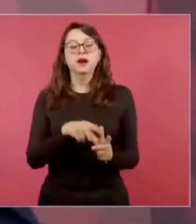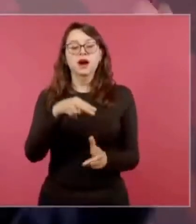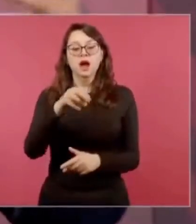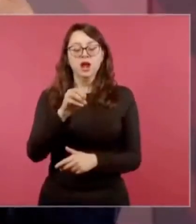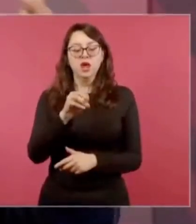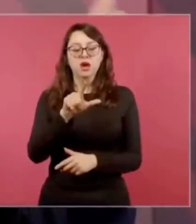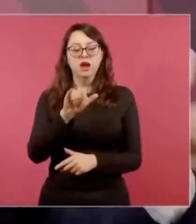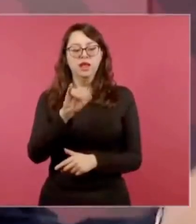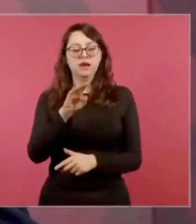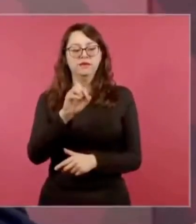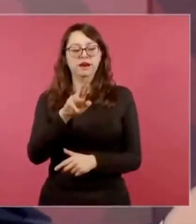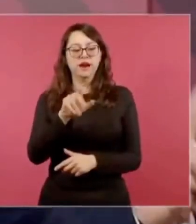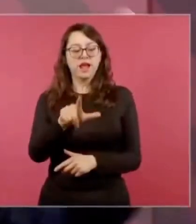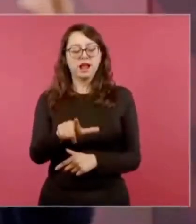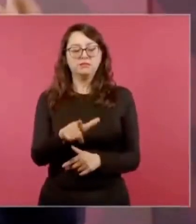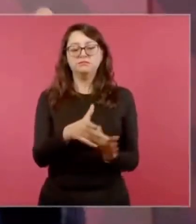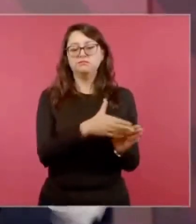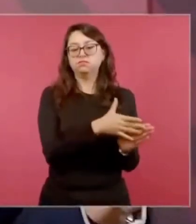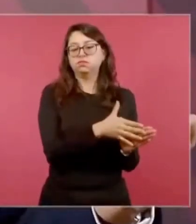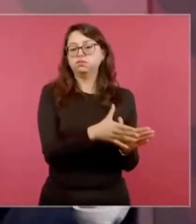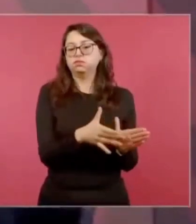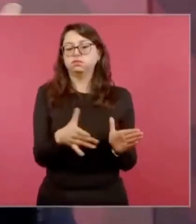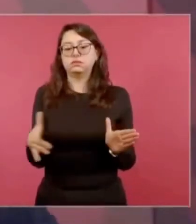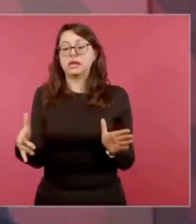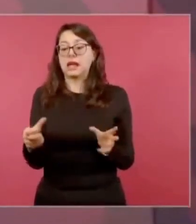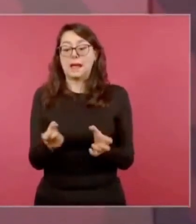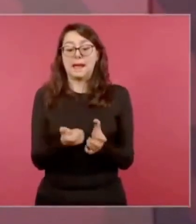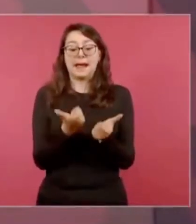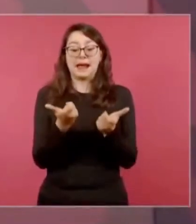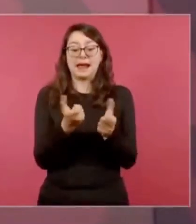en vez de desarrollo se empezó a hablar de crecimiento.